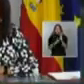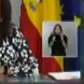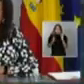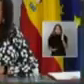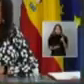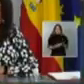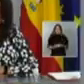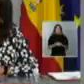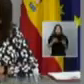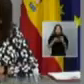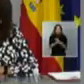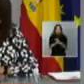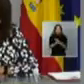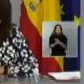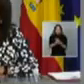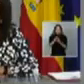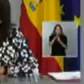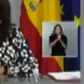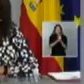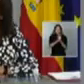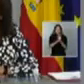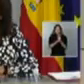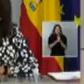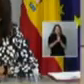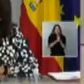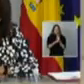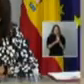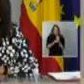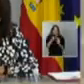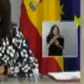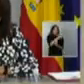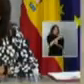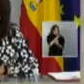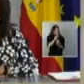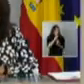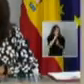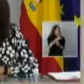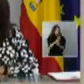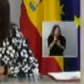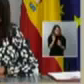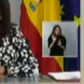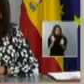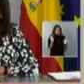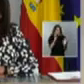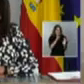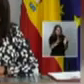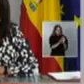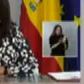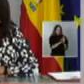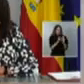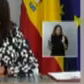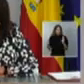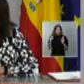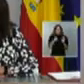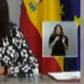fomentar el teletrabajo y también hablan de regular correctamente el termostato y eso quiere decir que pongamos menos frío el aire acondicionado en